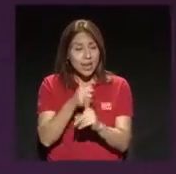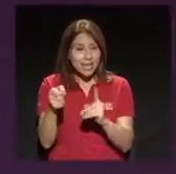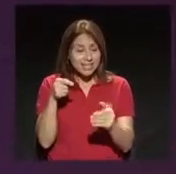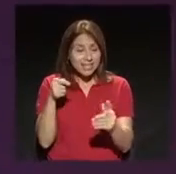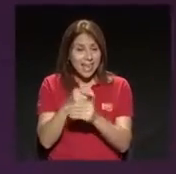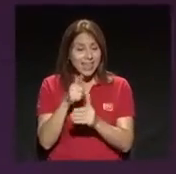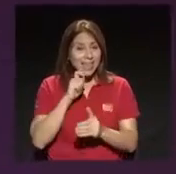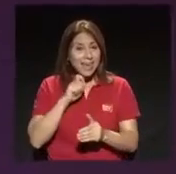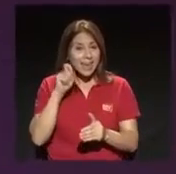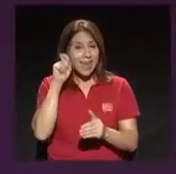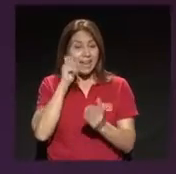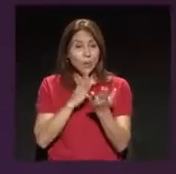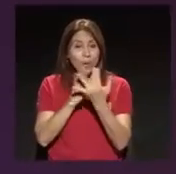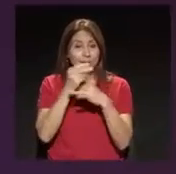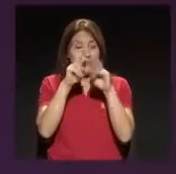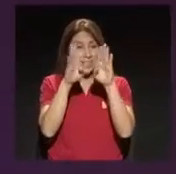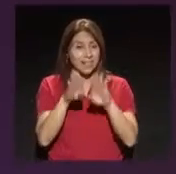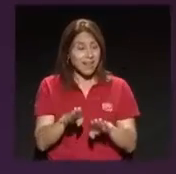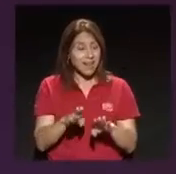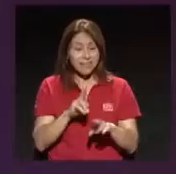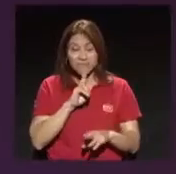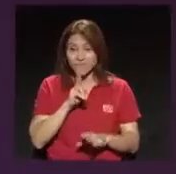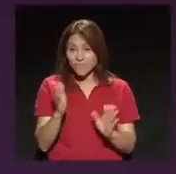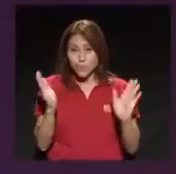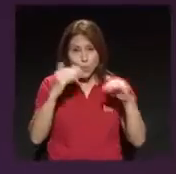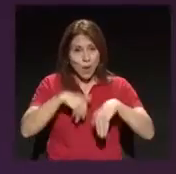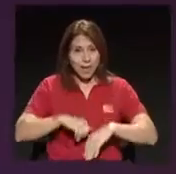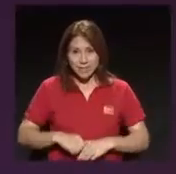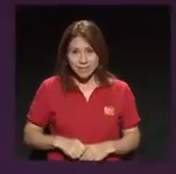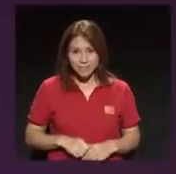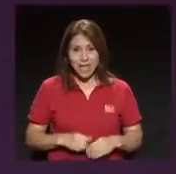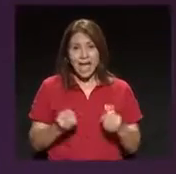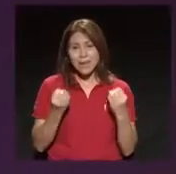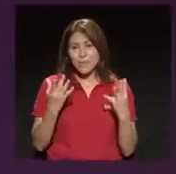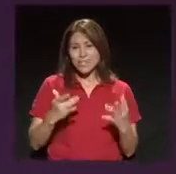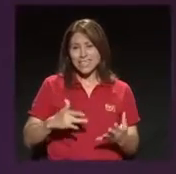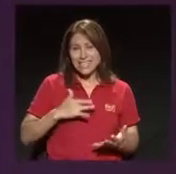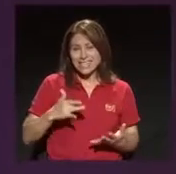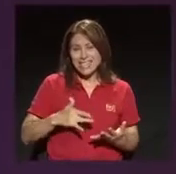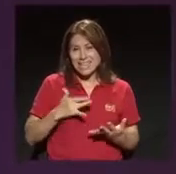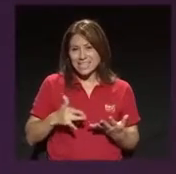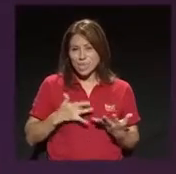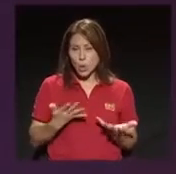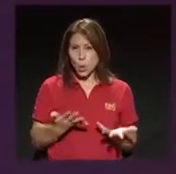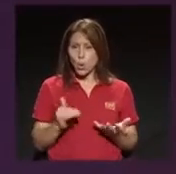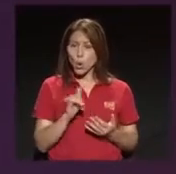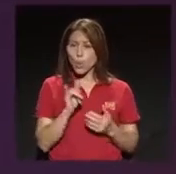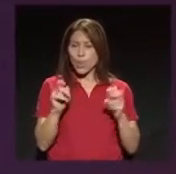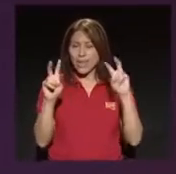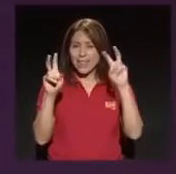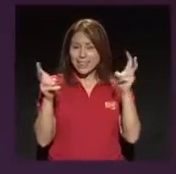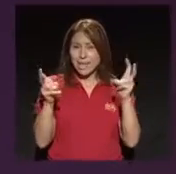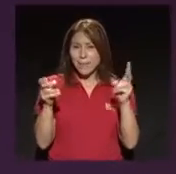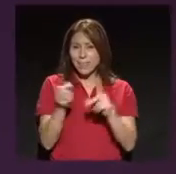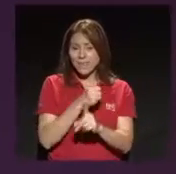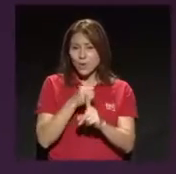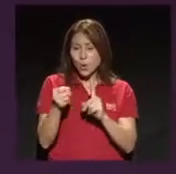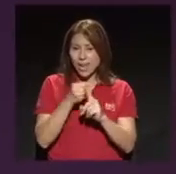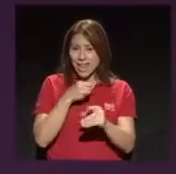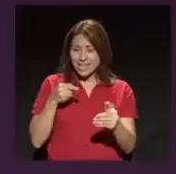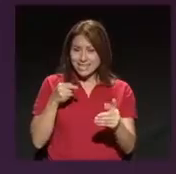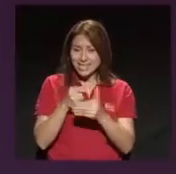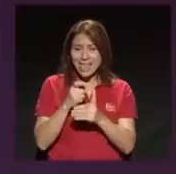hay. Y hay mucha, digamos, sensación como de que el tema de violencia de género en la red